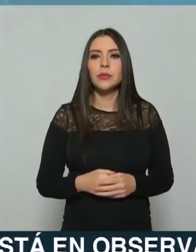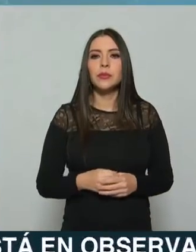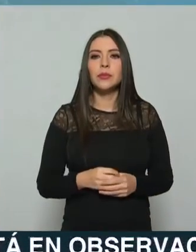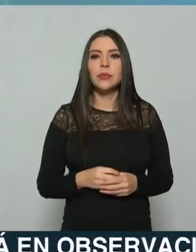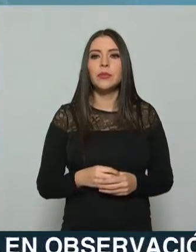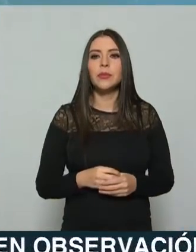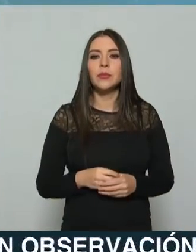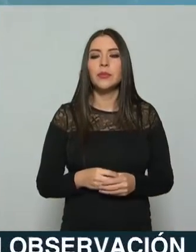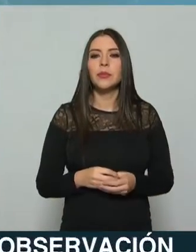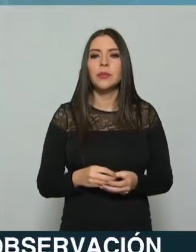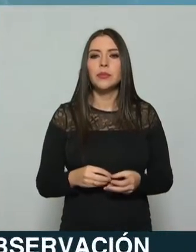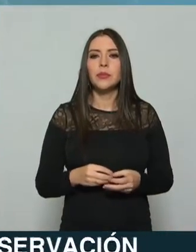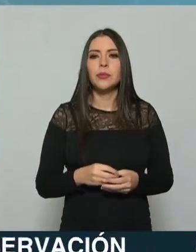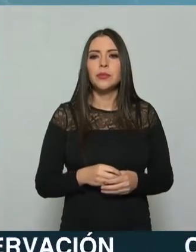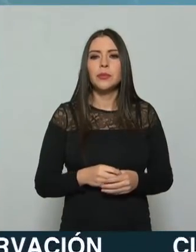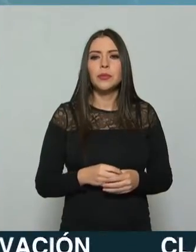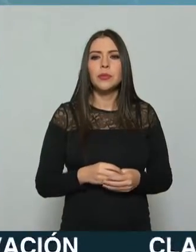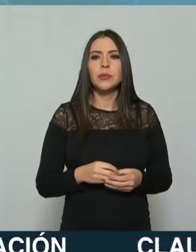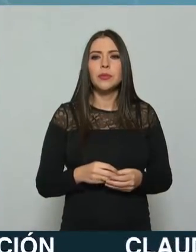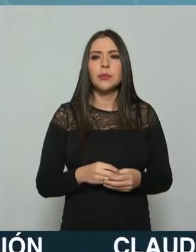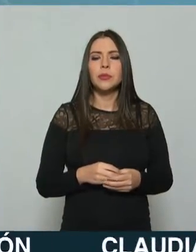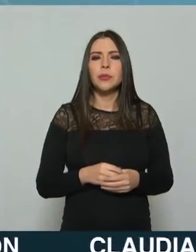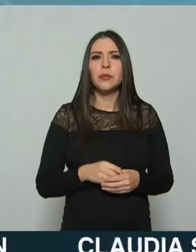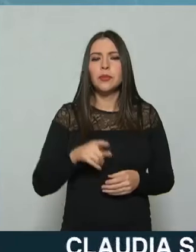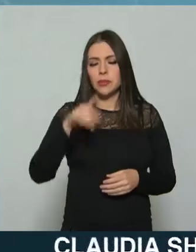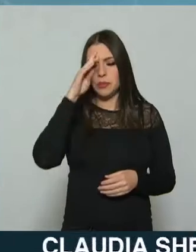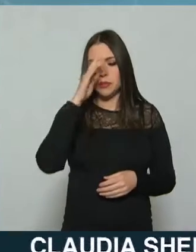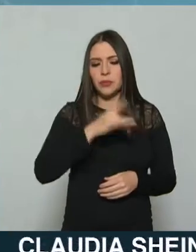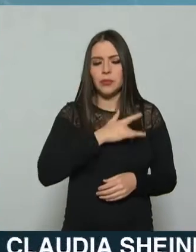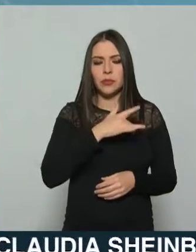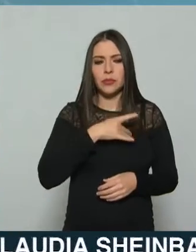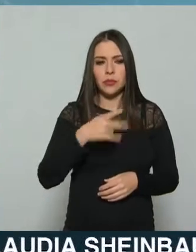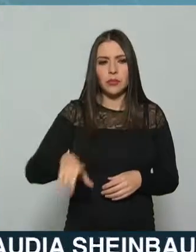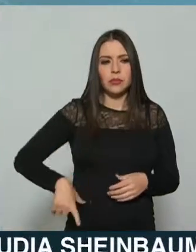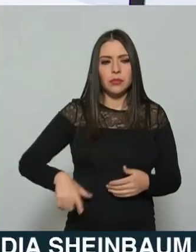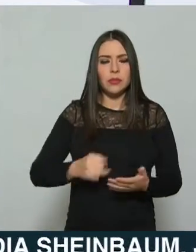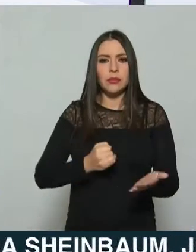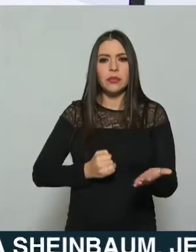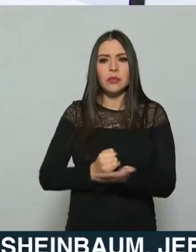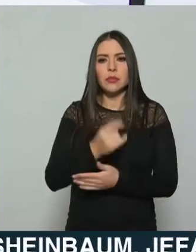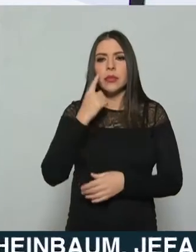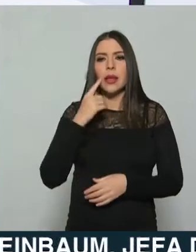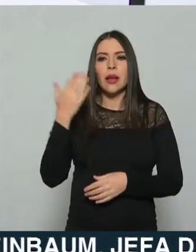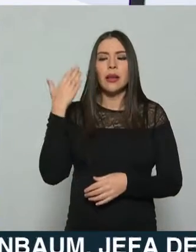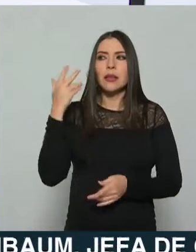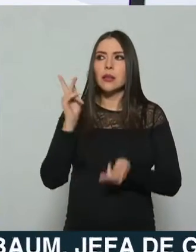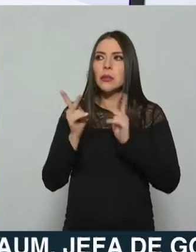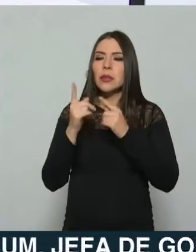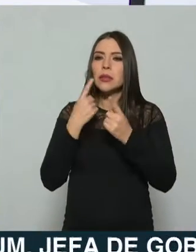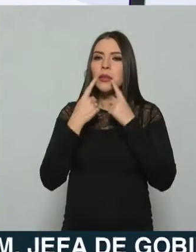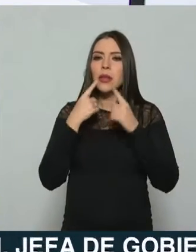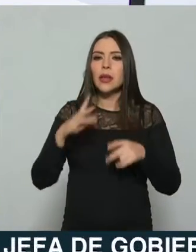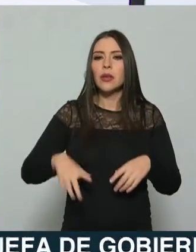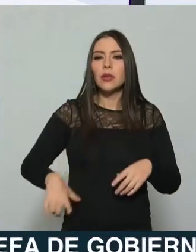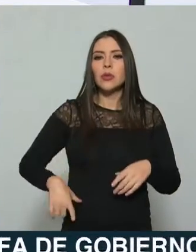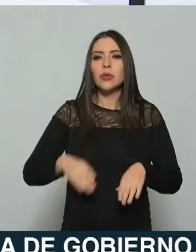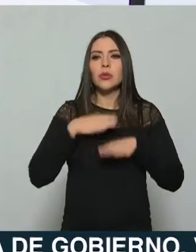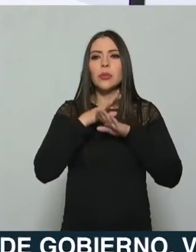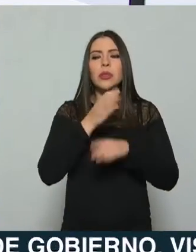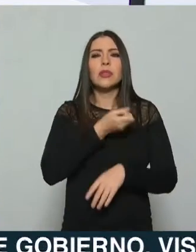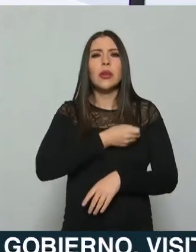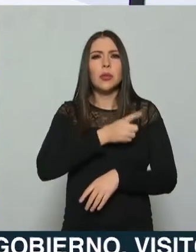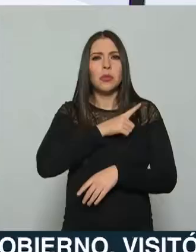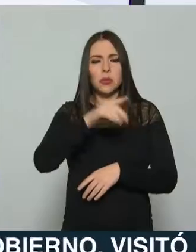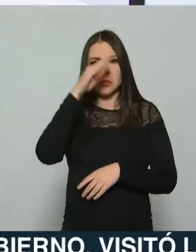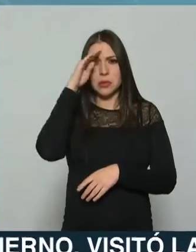tu pronóstico de la decisión que tomarán las autoridades con base en las pláticas que has sostenido con las autoridades en el tema de salud?